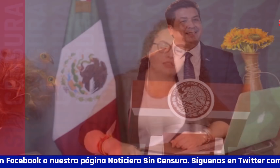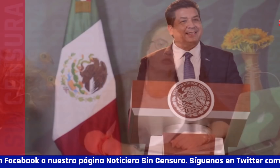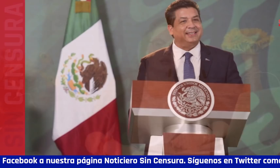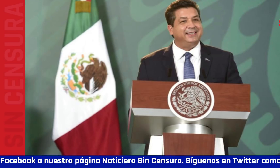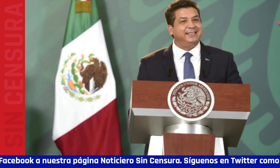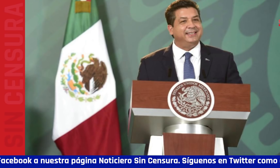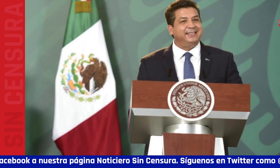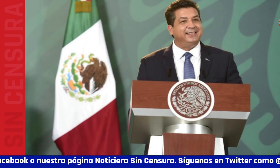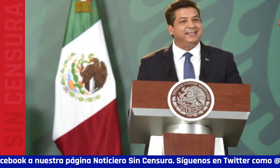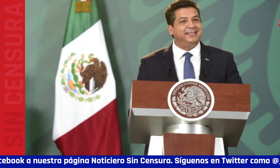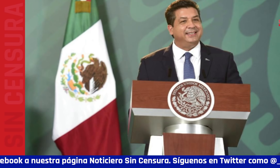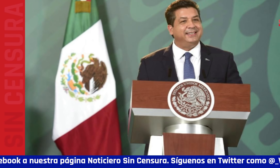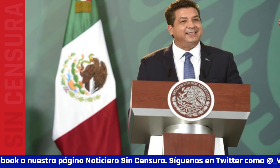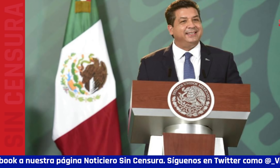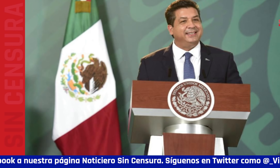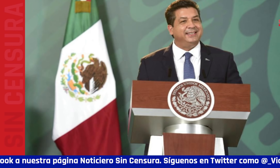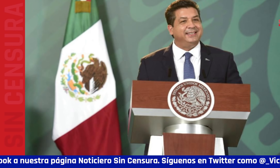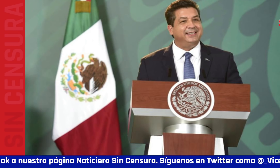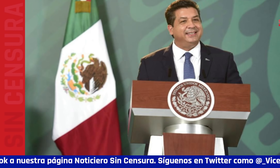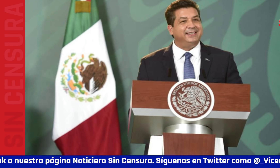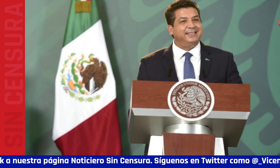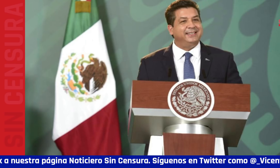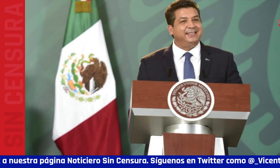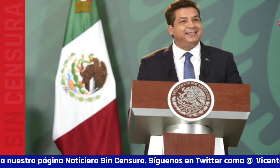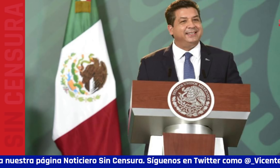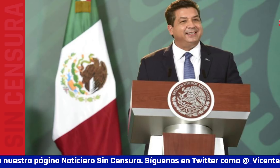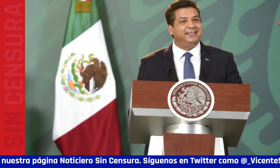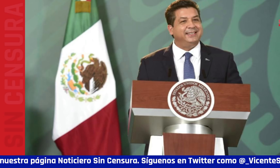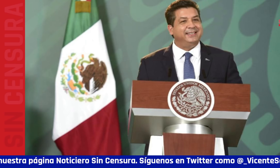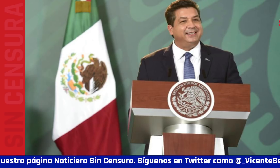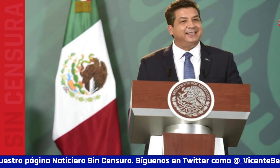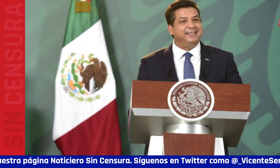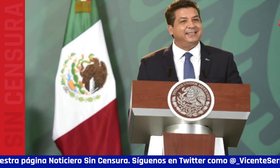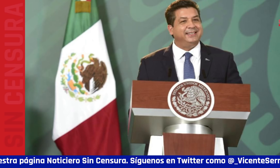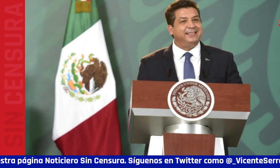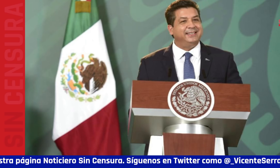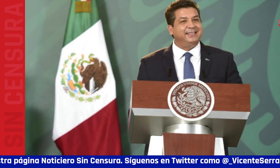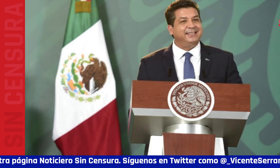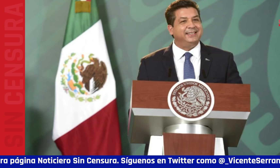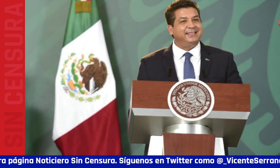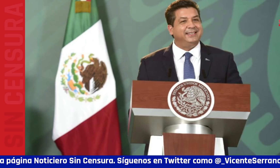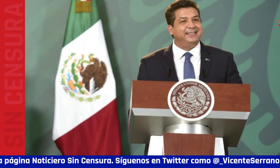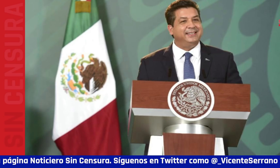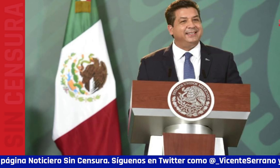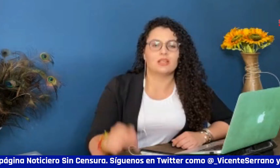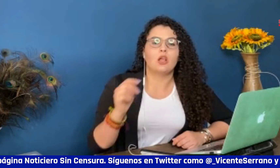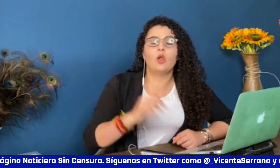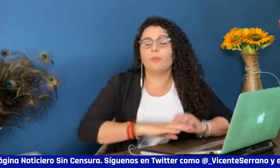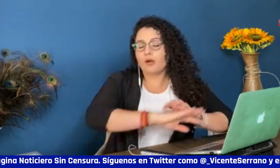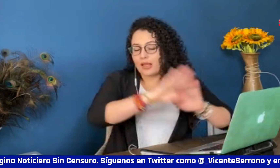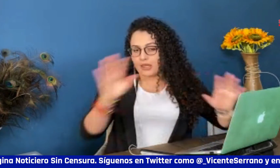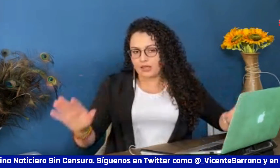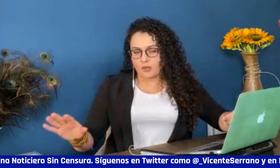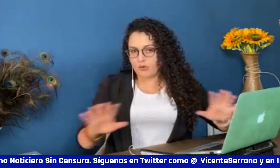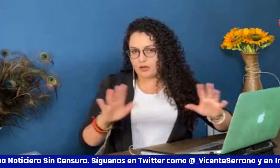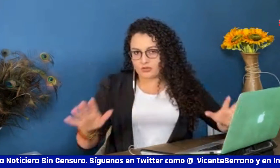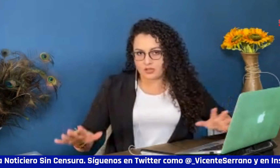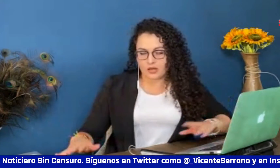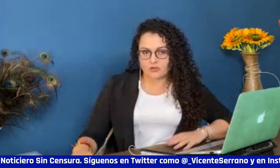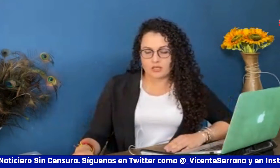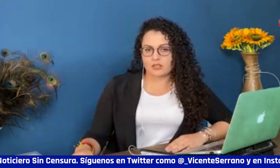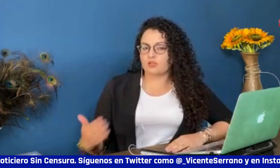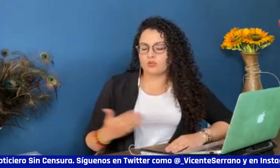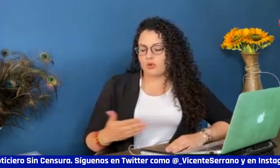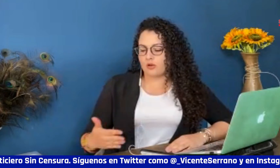que existe una acción de inconstitucionalidad, y es más, existe un desacato por parte del Congreso de Tamaulipas. Lo peor aquí, el peor de